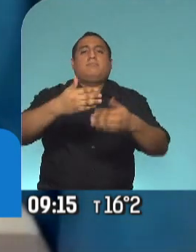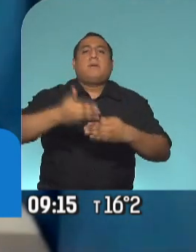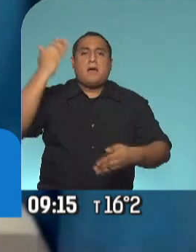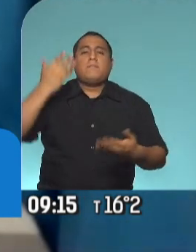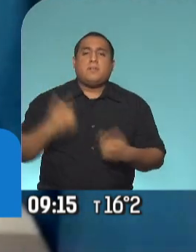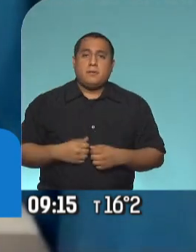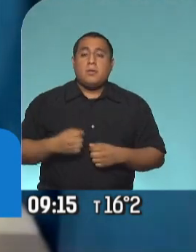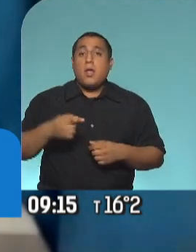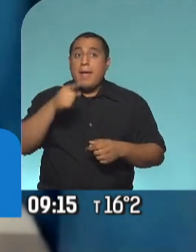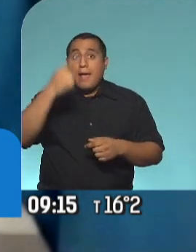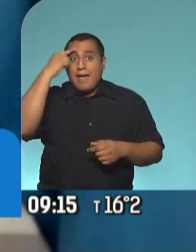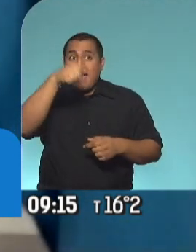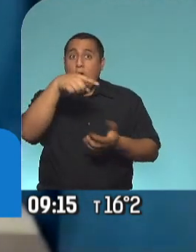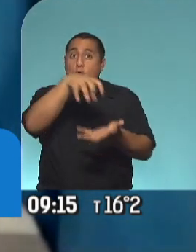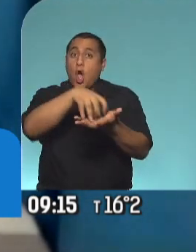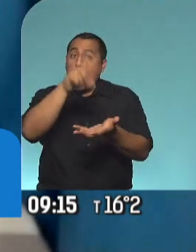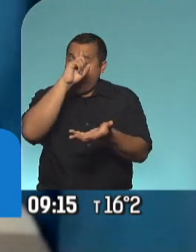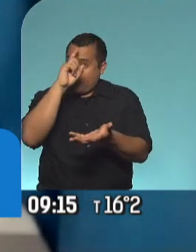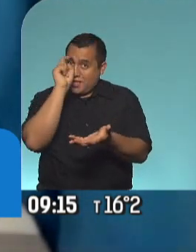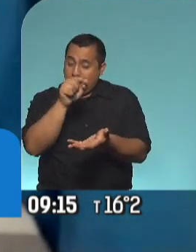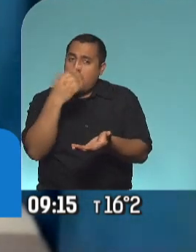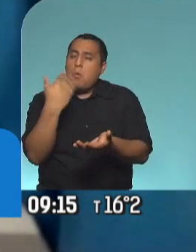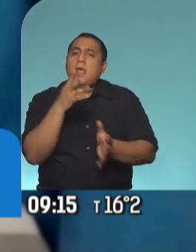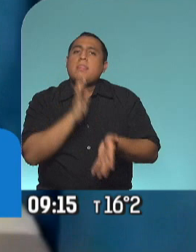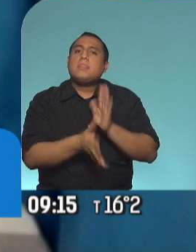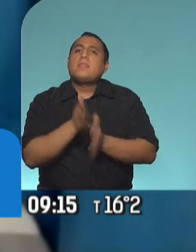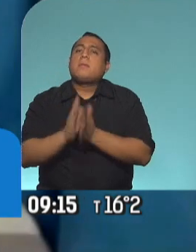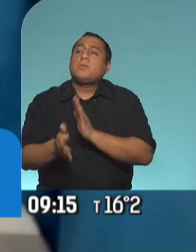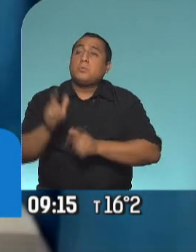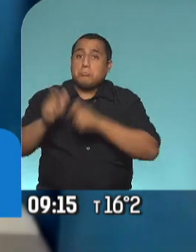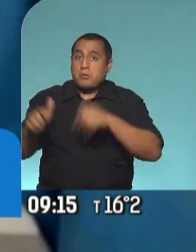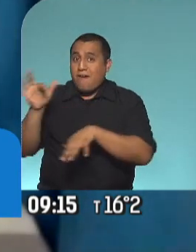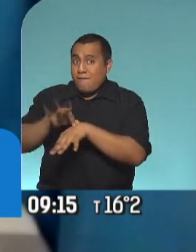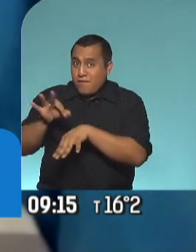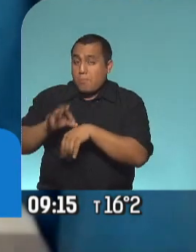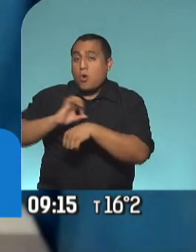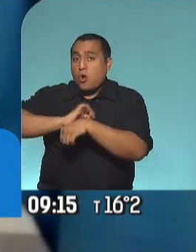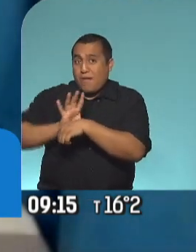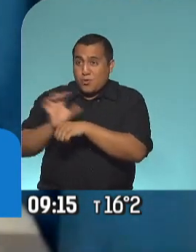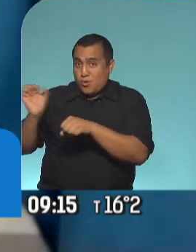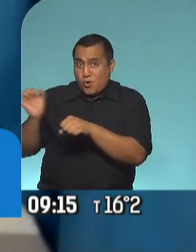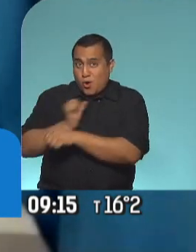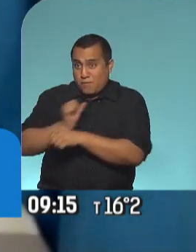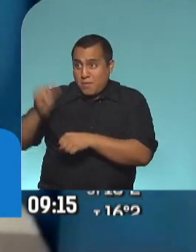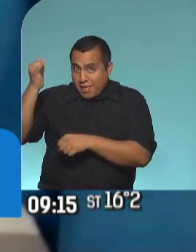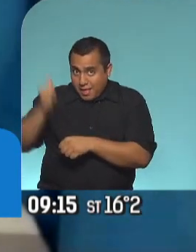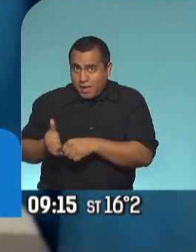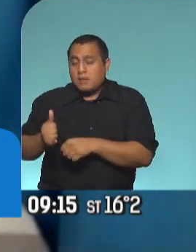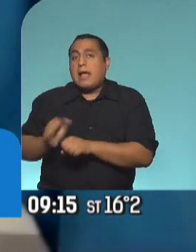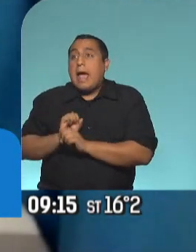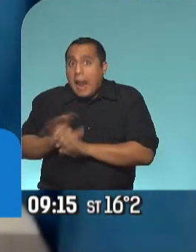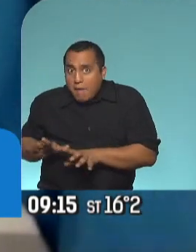que este sea el hospital insignia para el tratamiento de aquellos pacientes COVID positivo